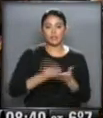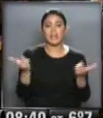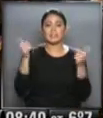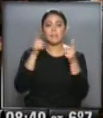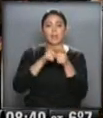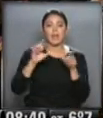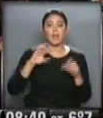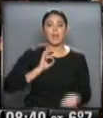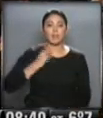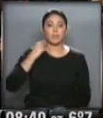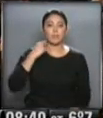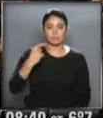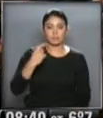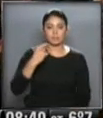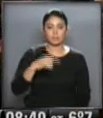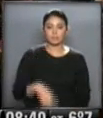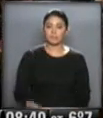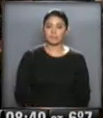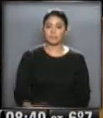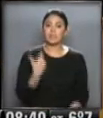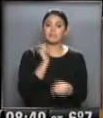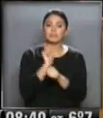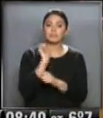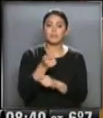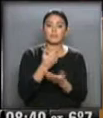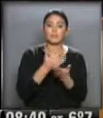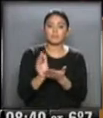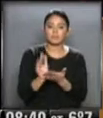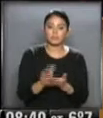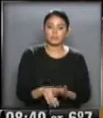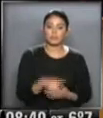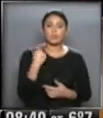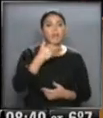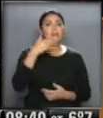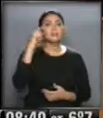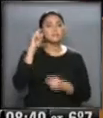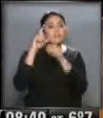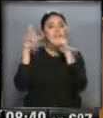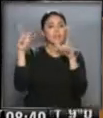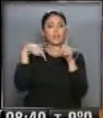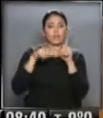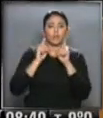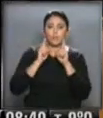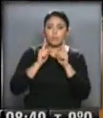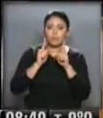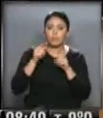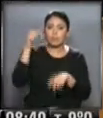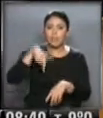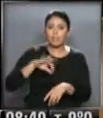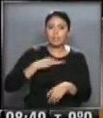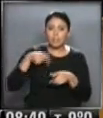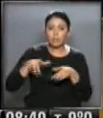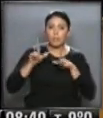13 que abolió la esclavitud. No se puede uno imaginar que todavía esto exista en el siglo